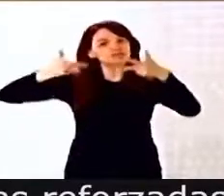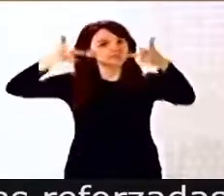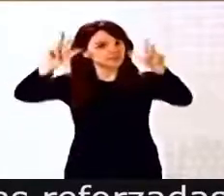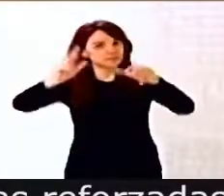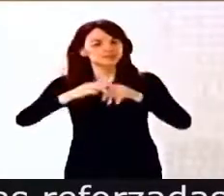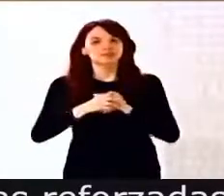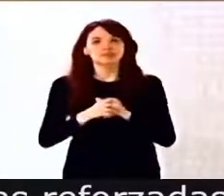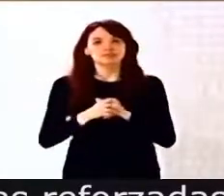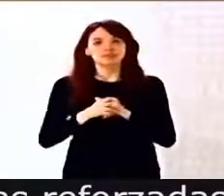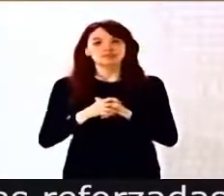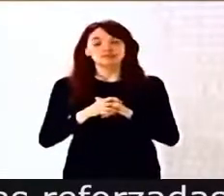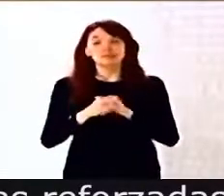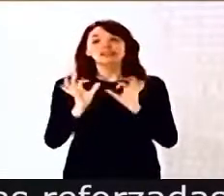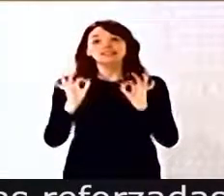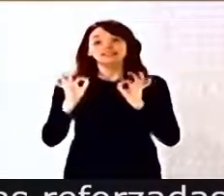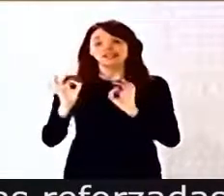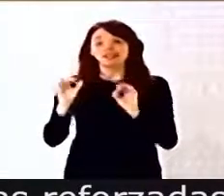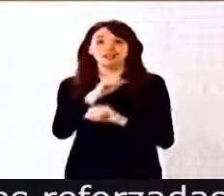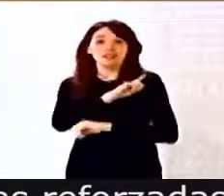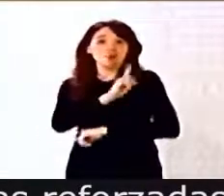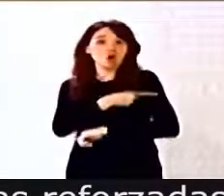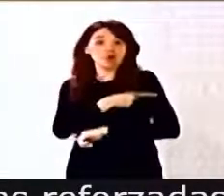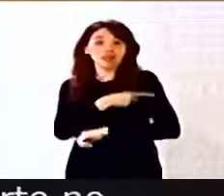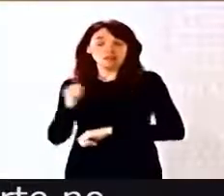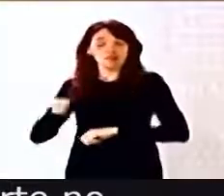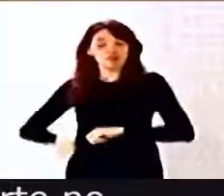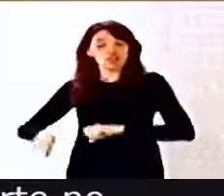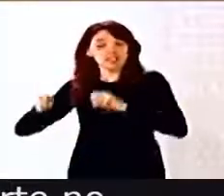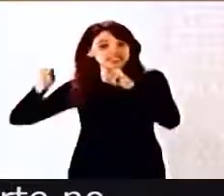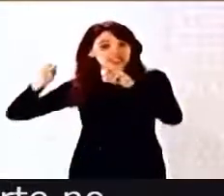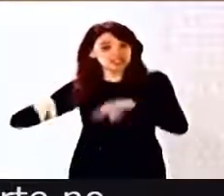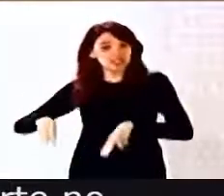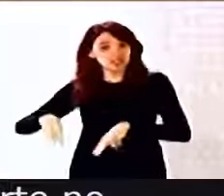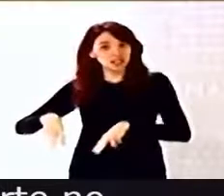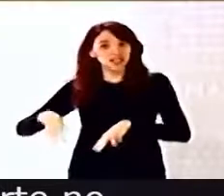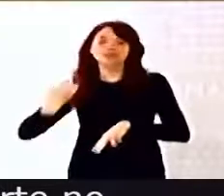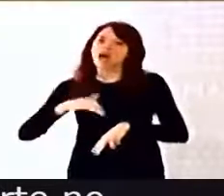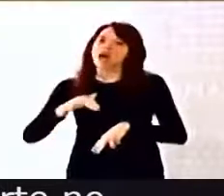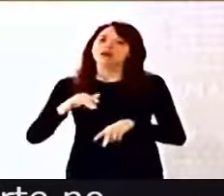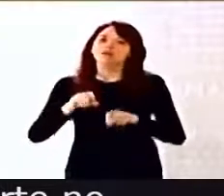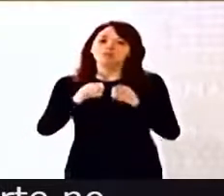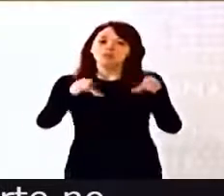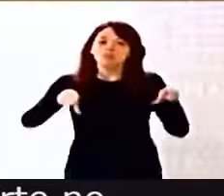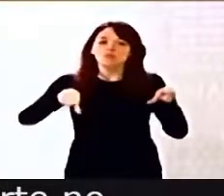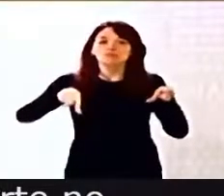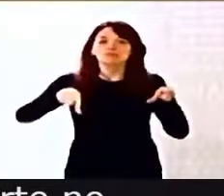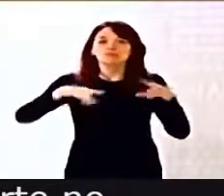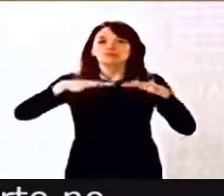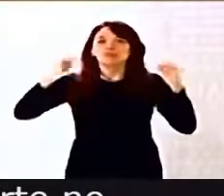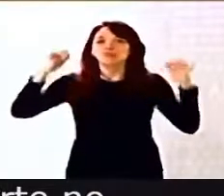no profesional se comenzarán a abrir las instalaciones deportivas al aire libre sin público.